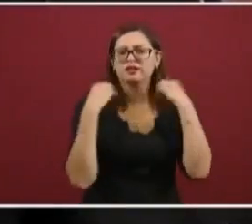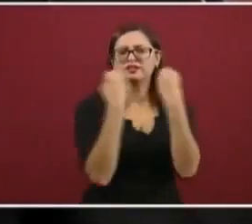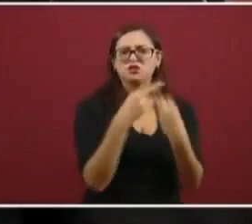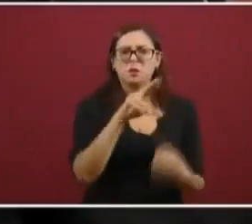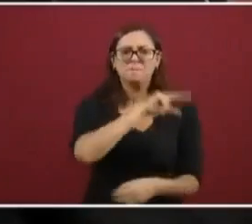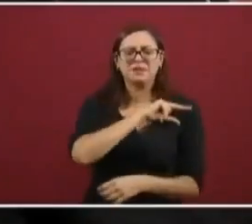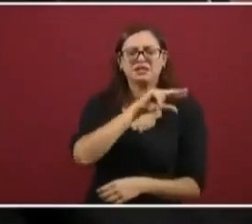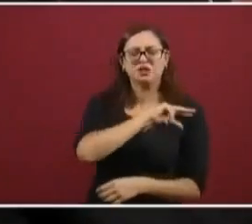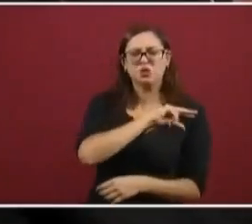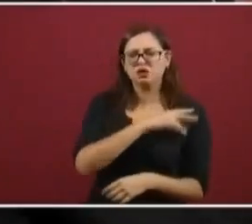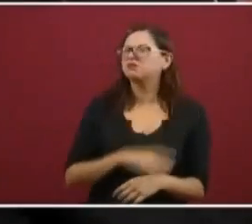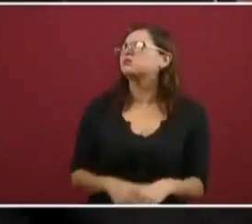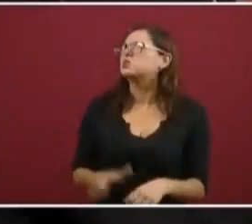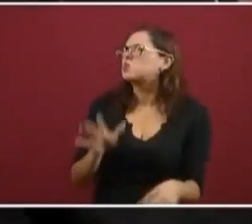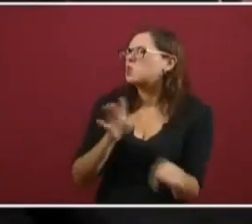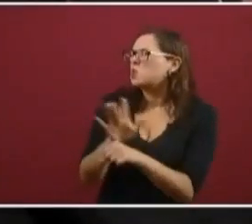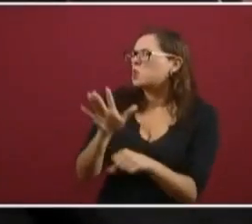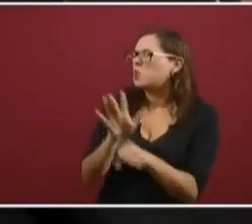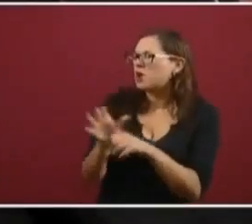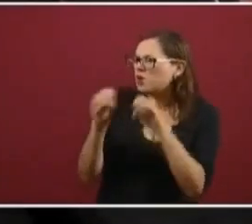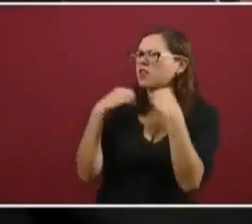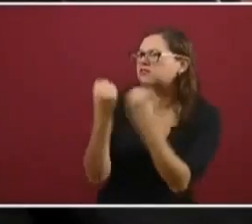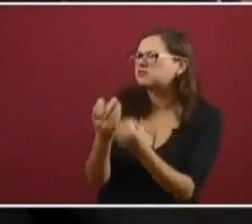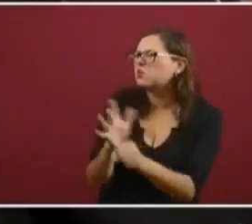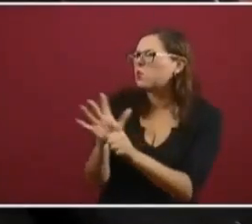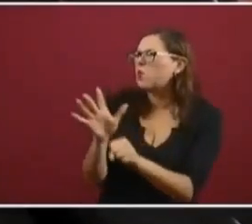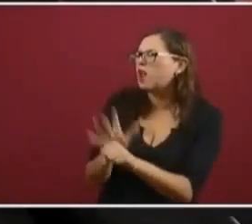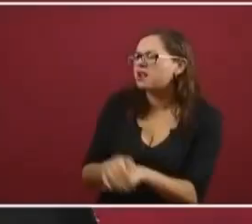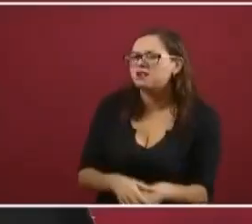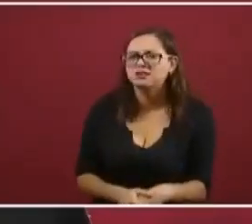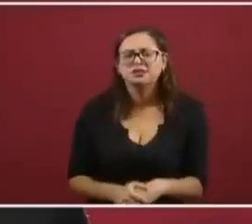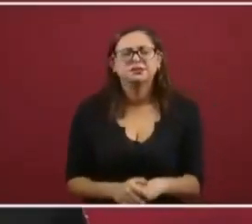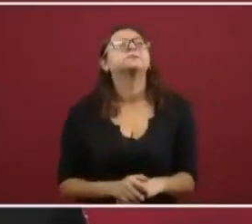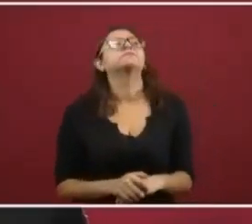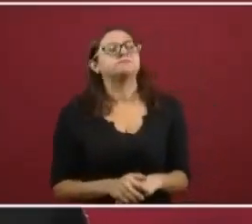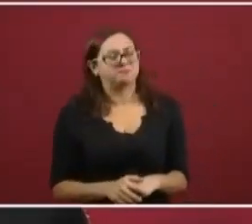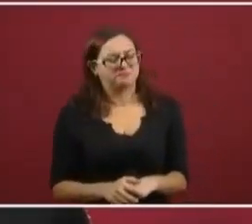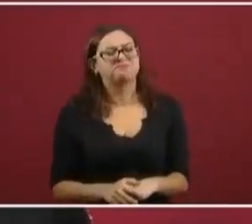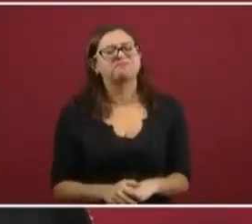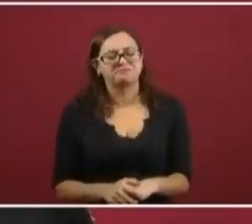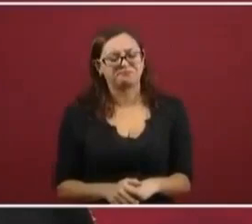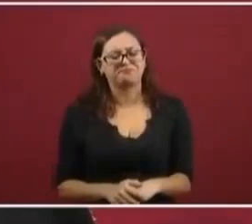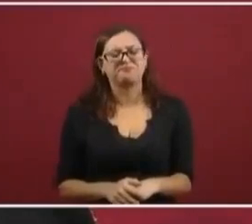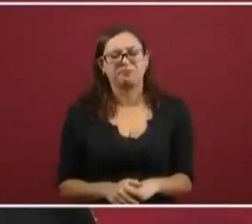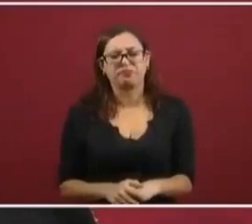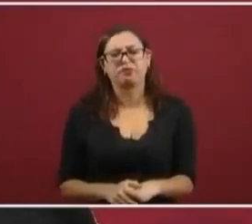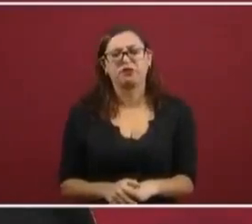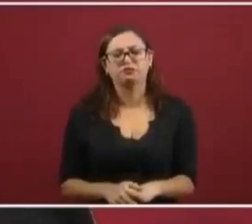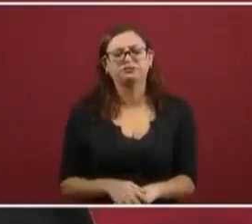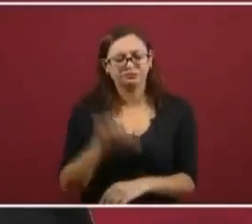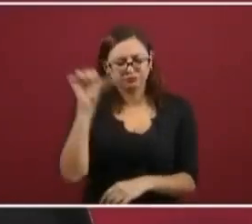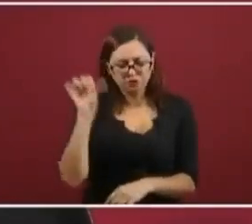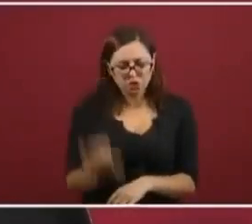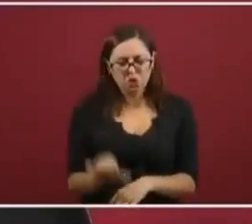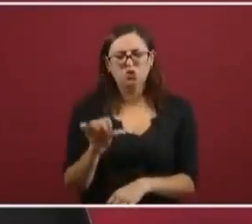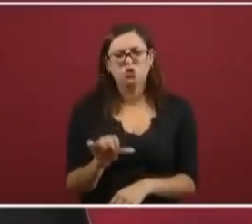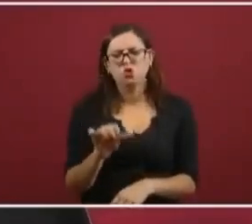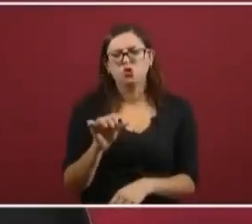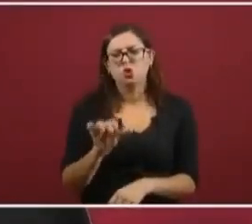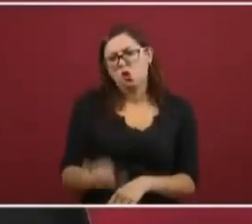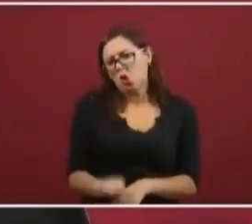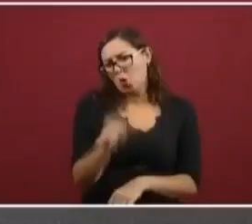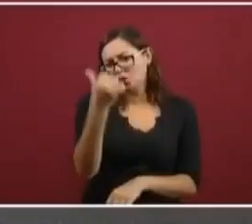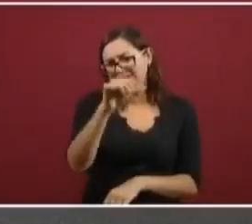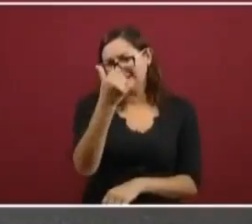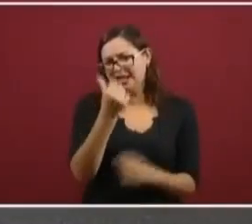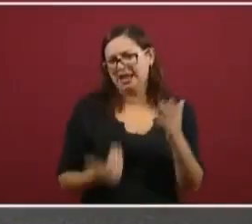tipo Cuáles señor presidente hoy a las 11 de la mañana va